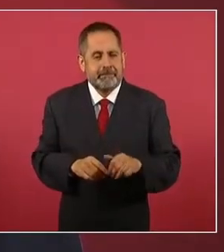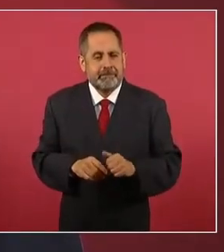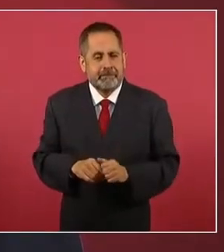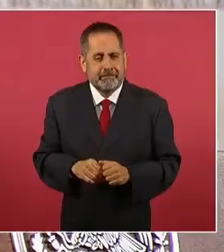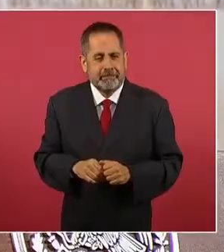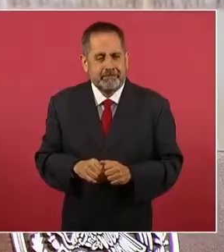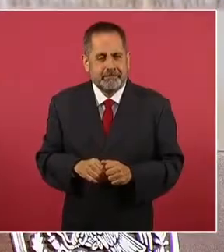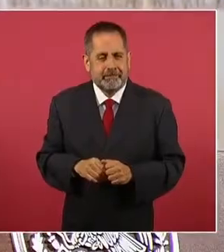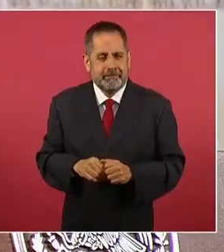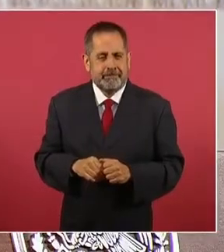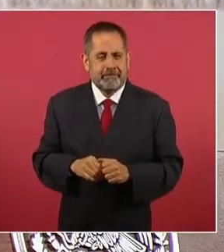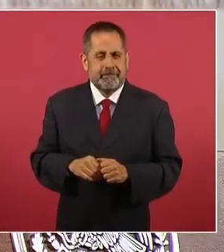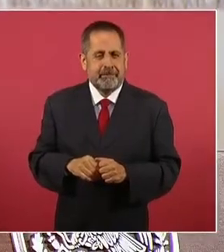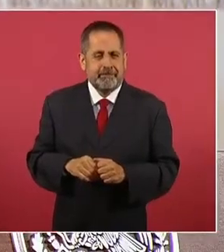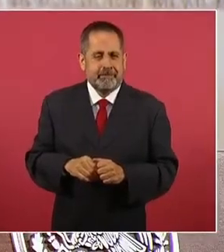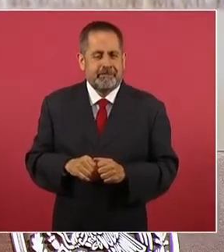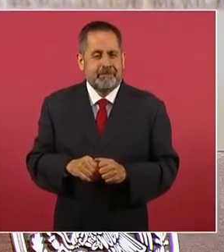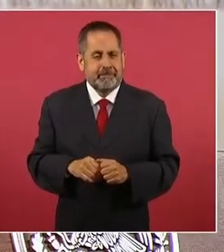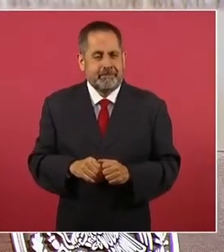ya pasamos